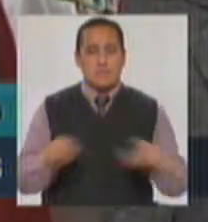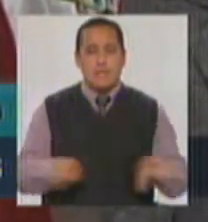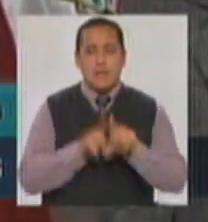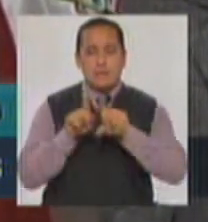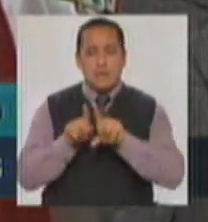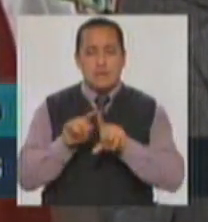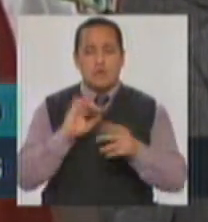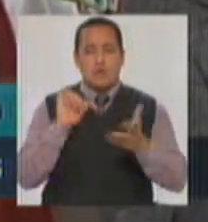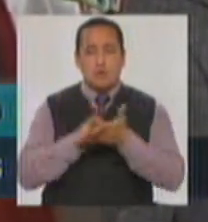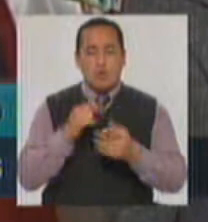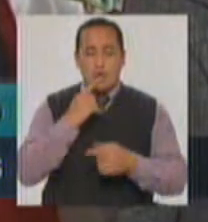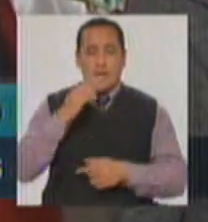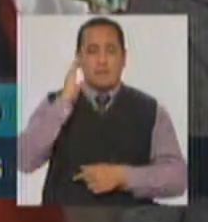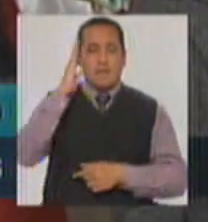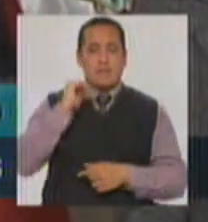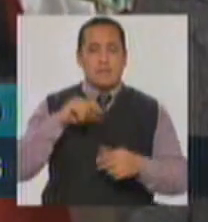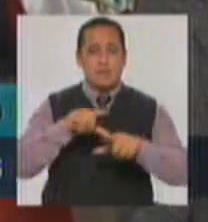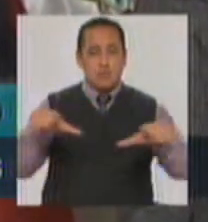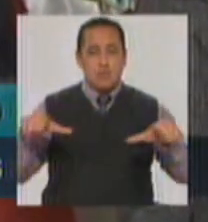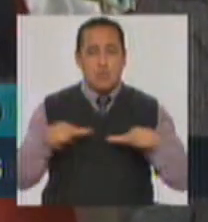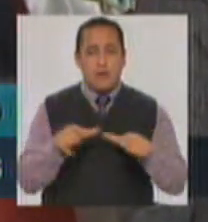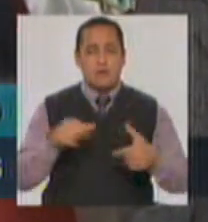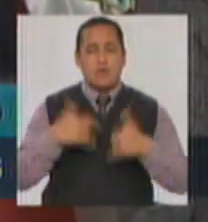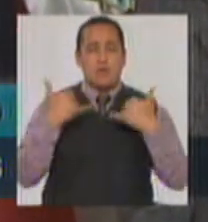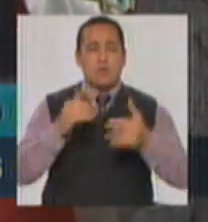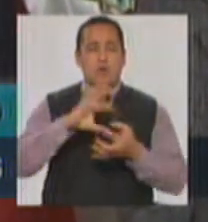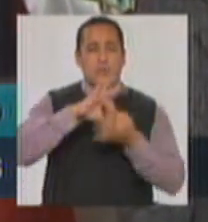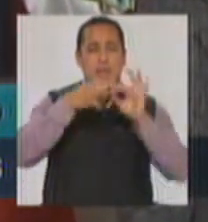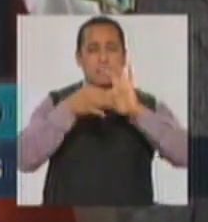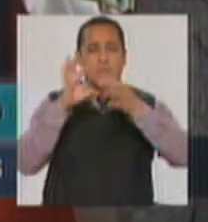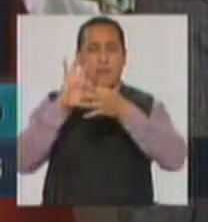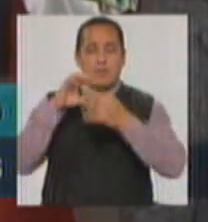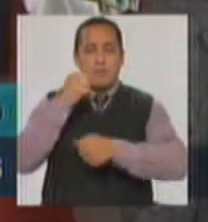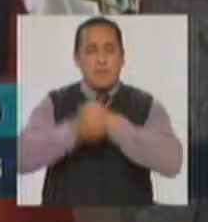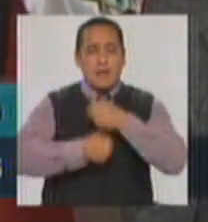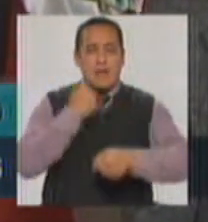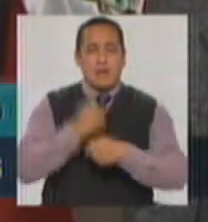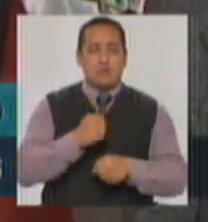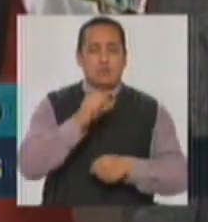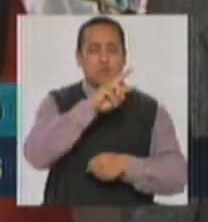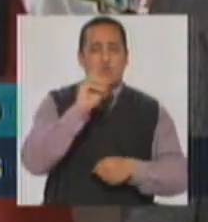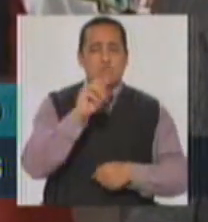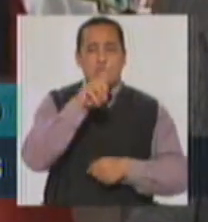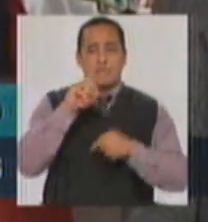con la designación de la sede de los Panamericanos para el año